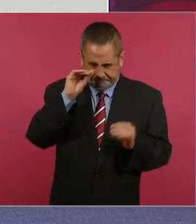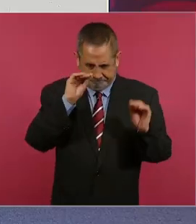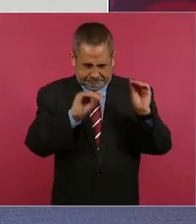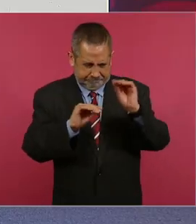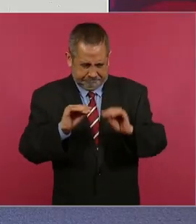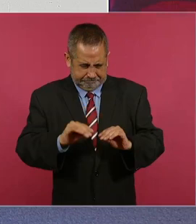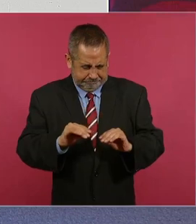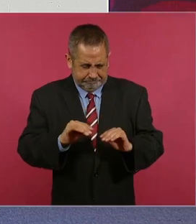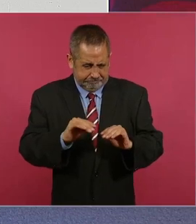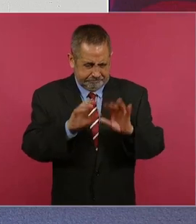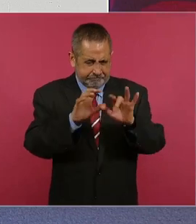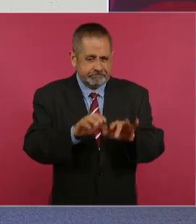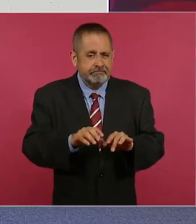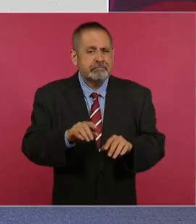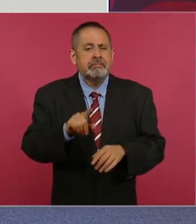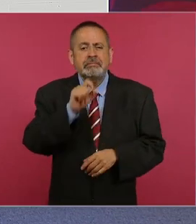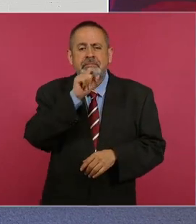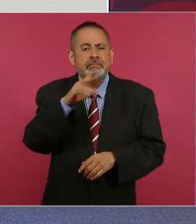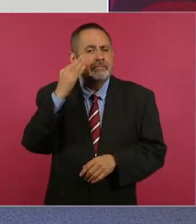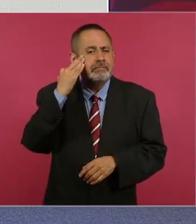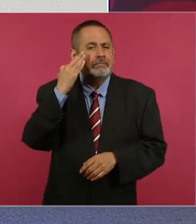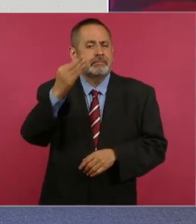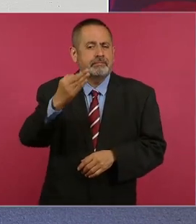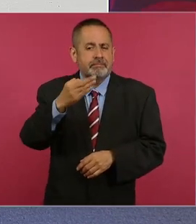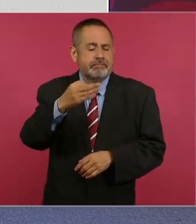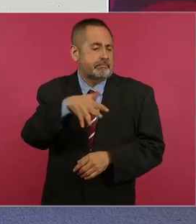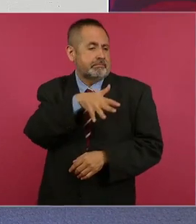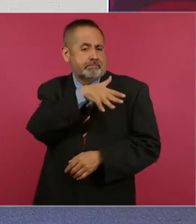cuando el general Cárdenas